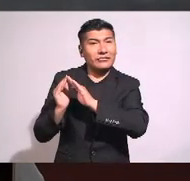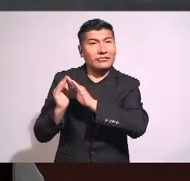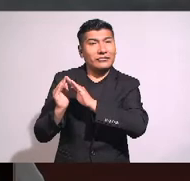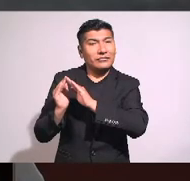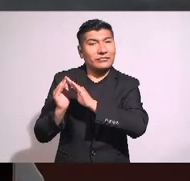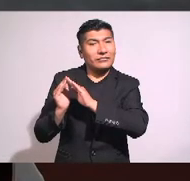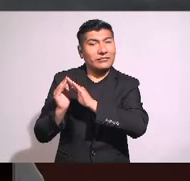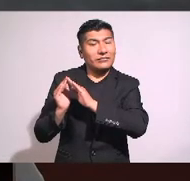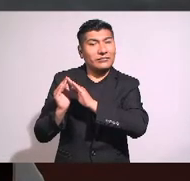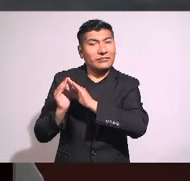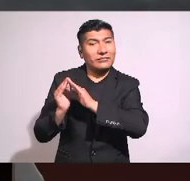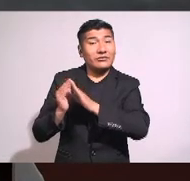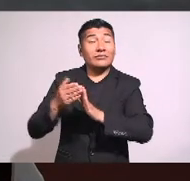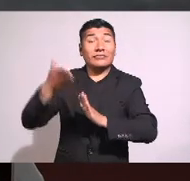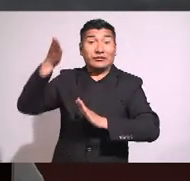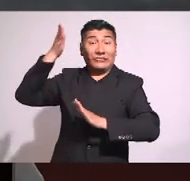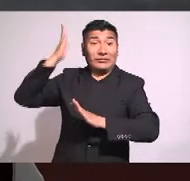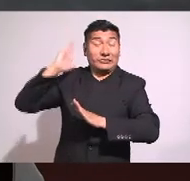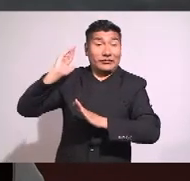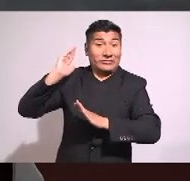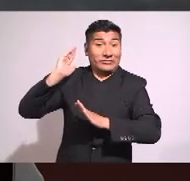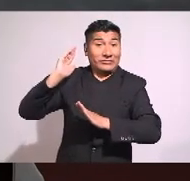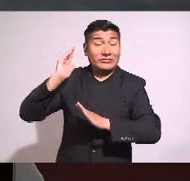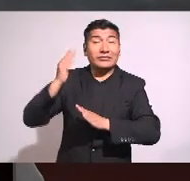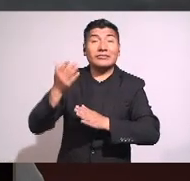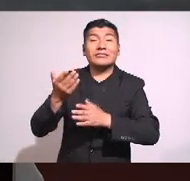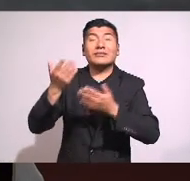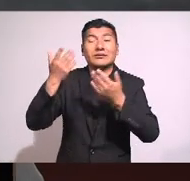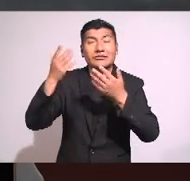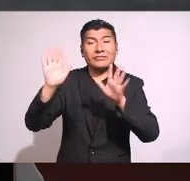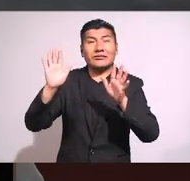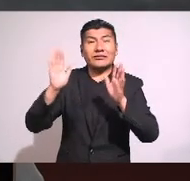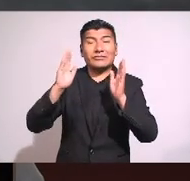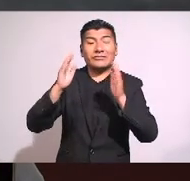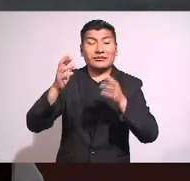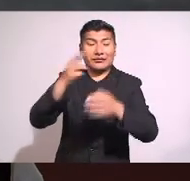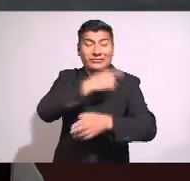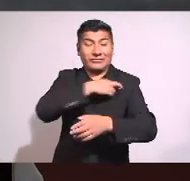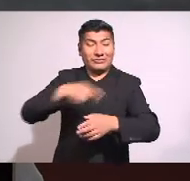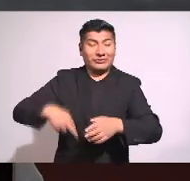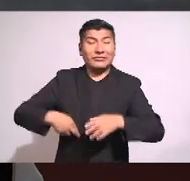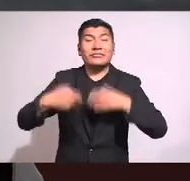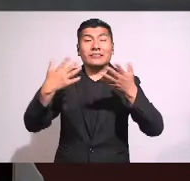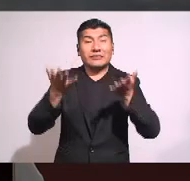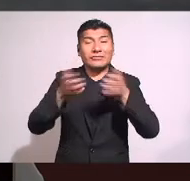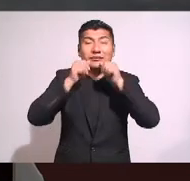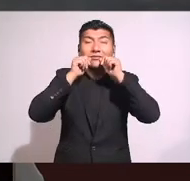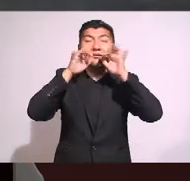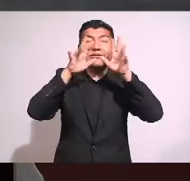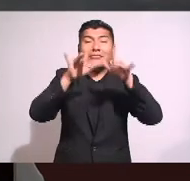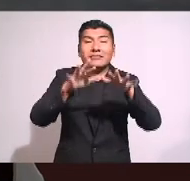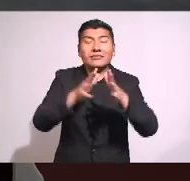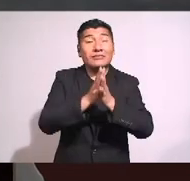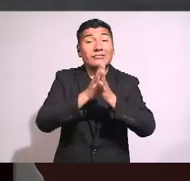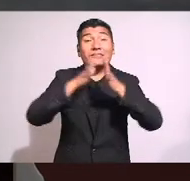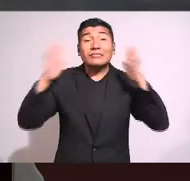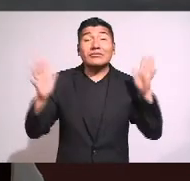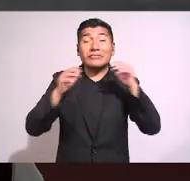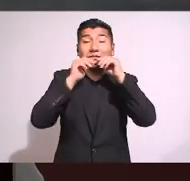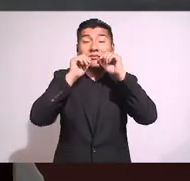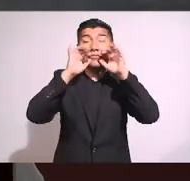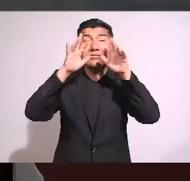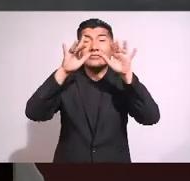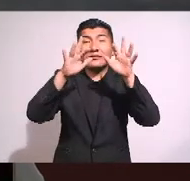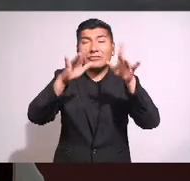En el patriarca se recibirá la bendición. La gran bendición